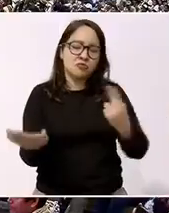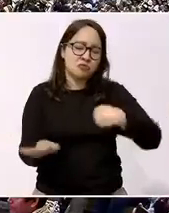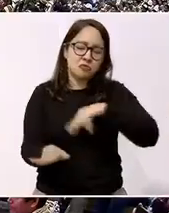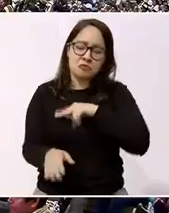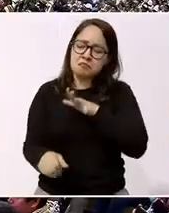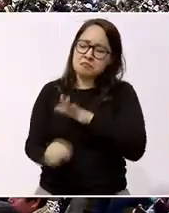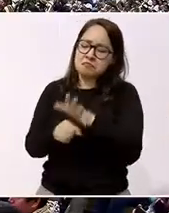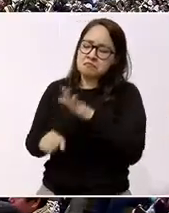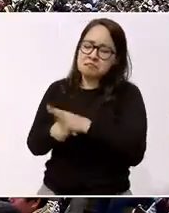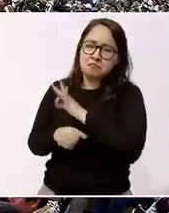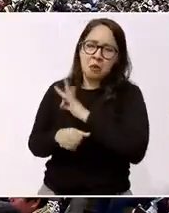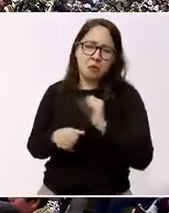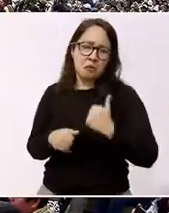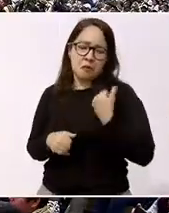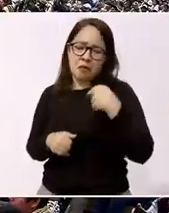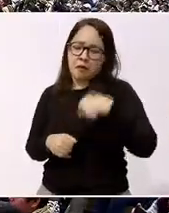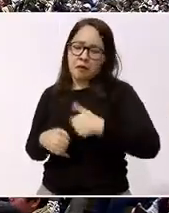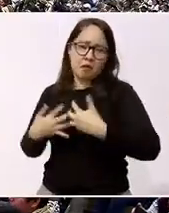autosuficientes,